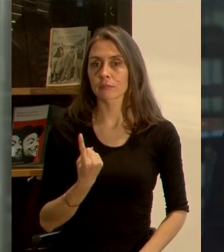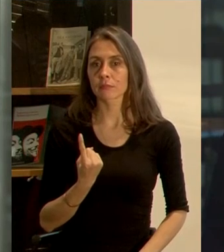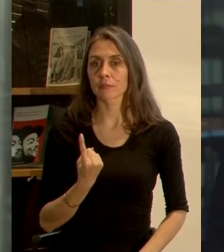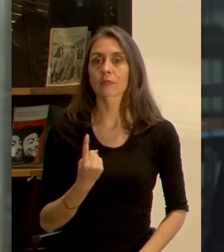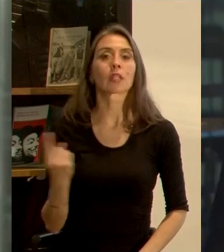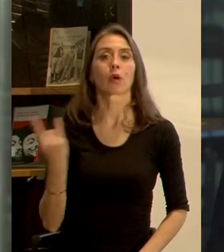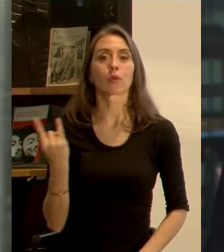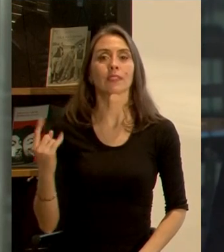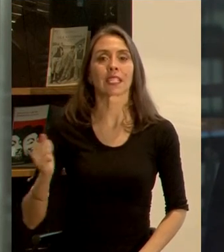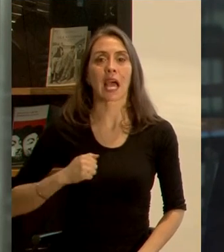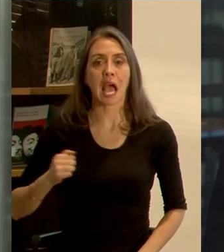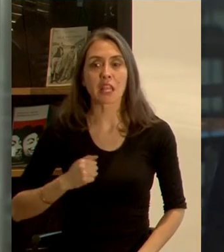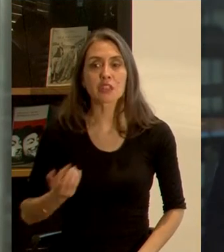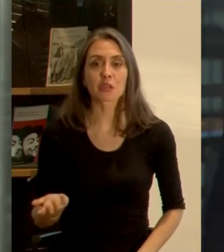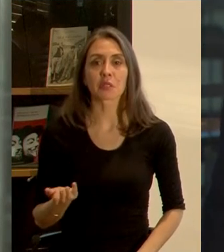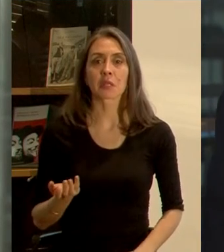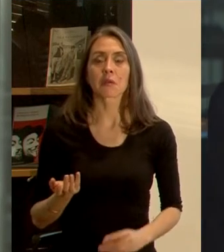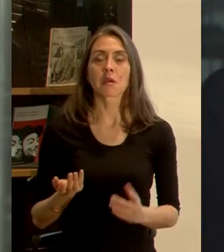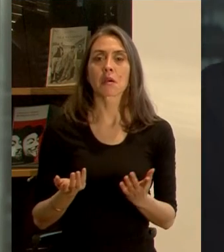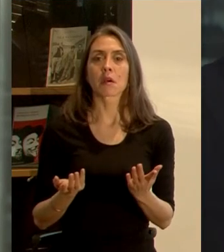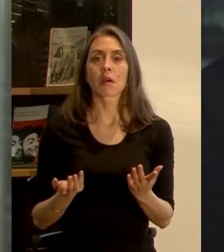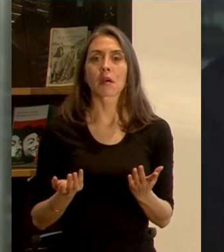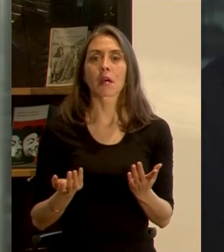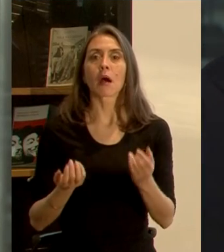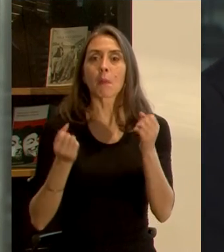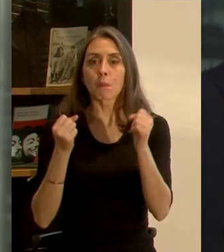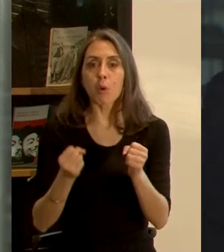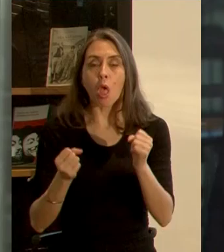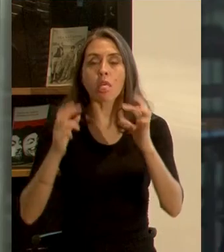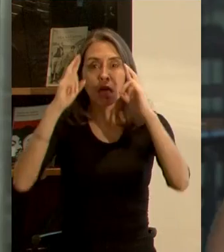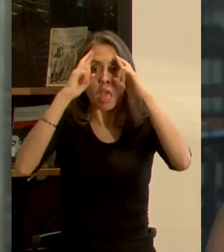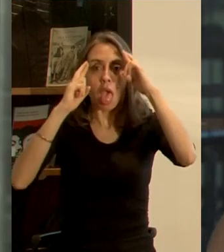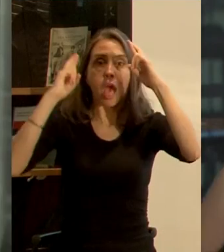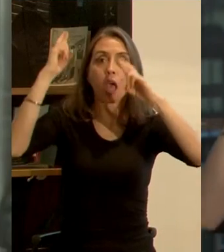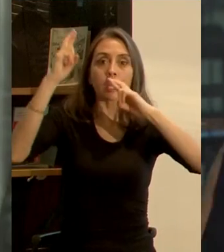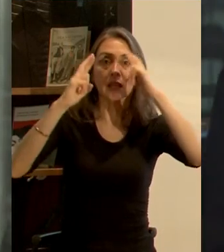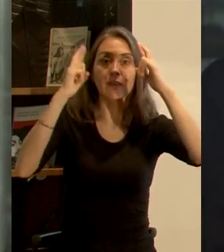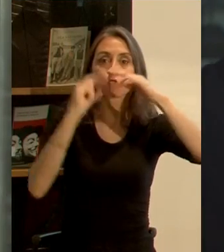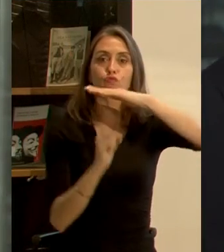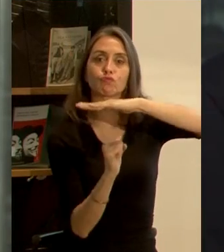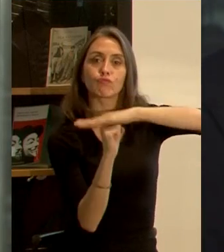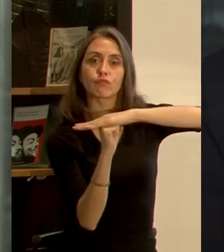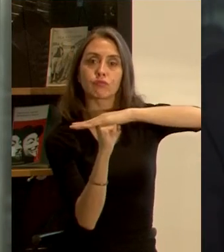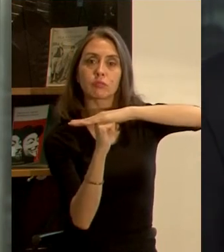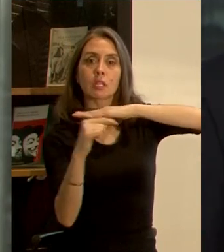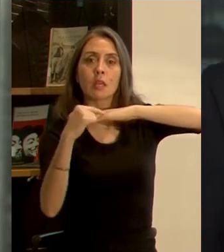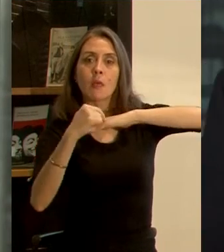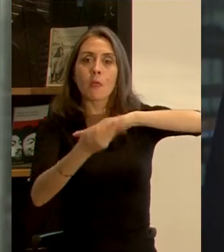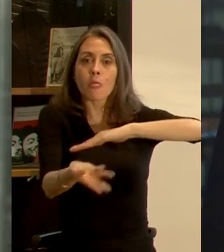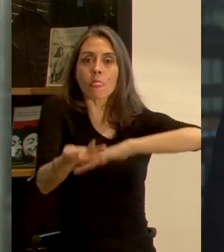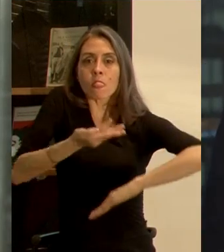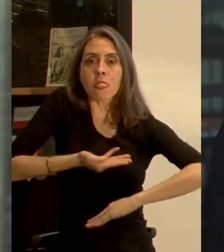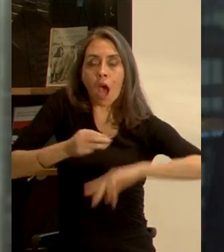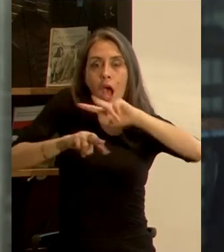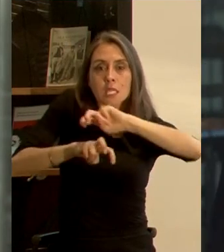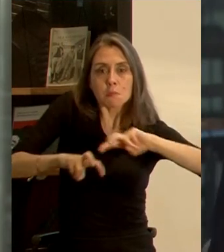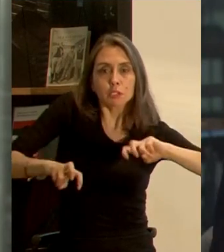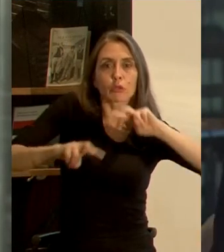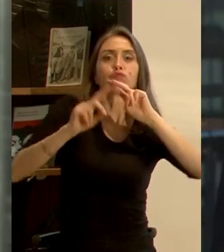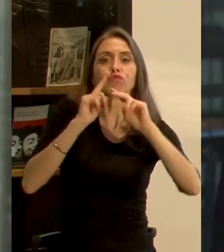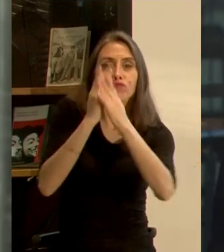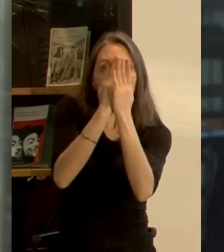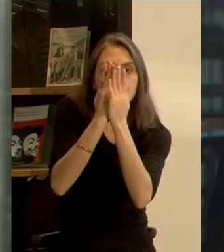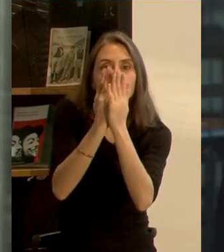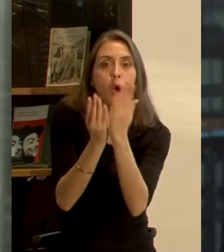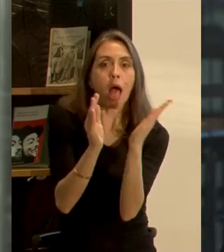la Universidad Católica. Entonces, por último, podemos tener una reflexión que está sustentada en las investigaciones que se han hecho, en los estudios,